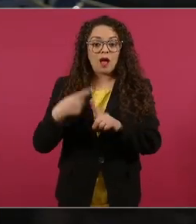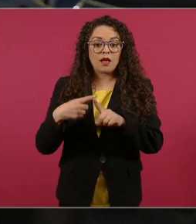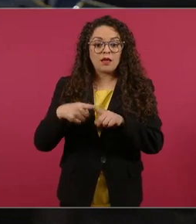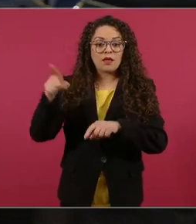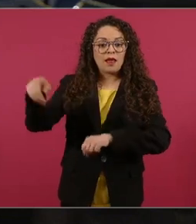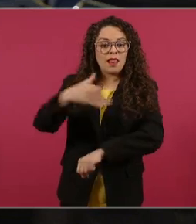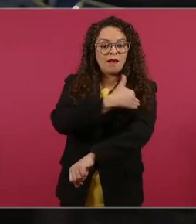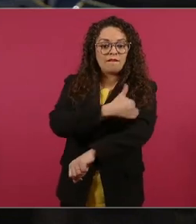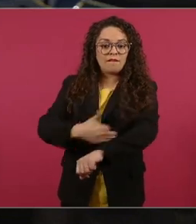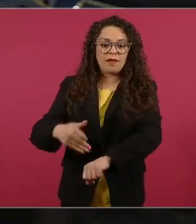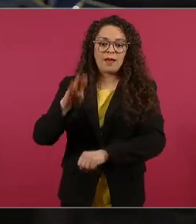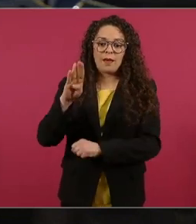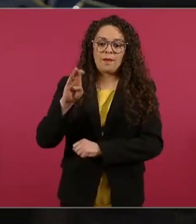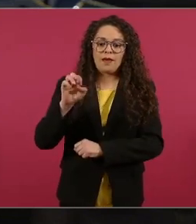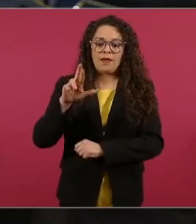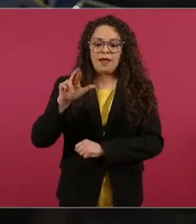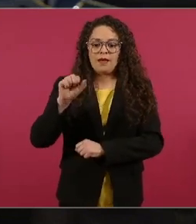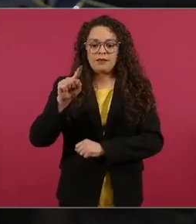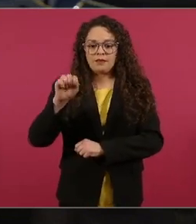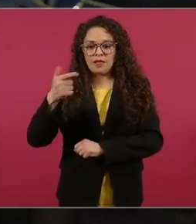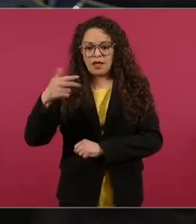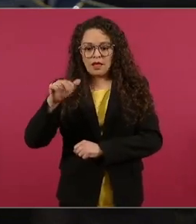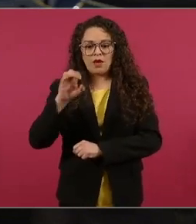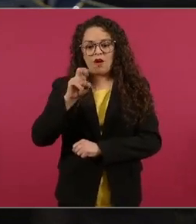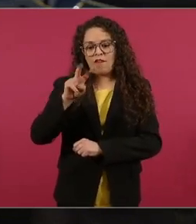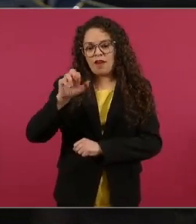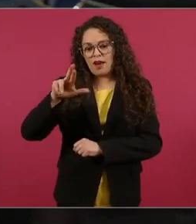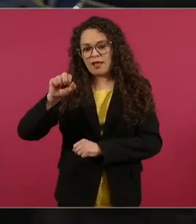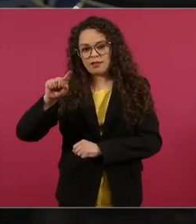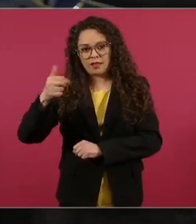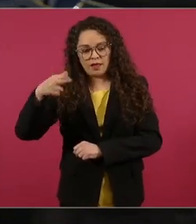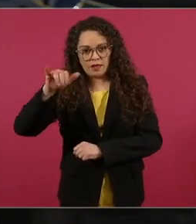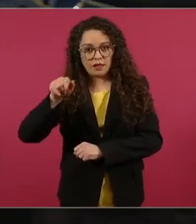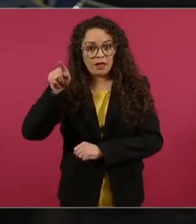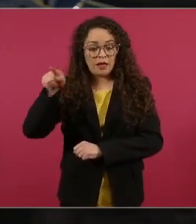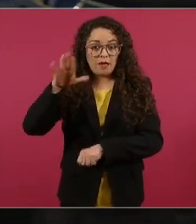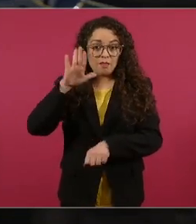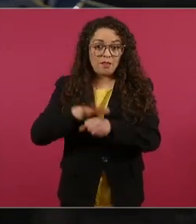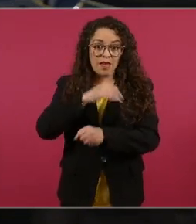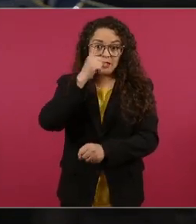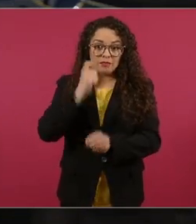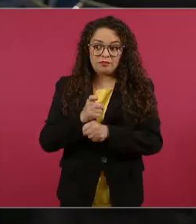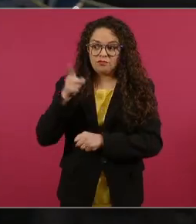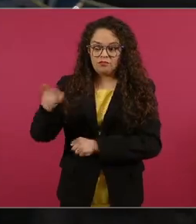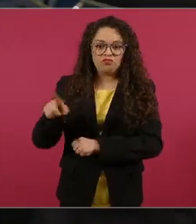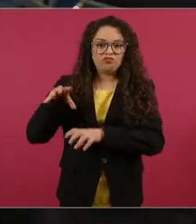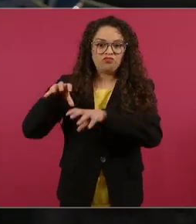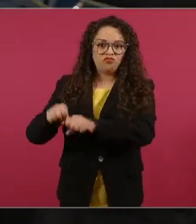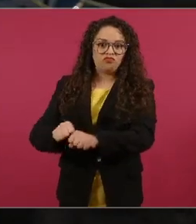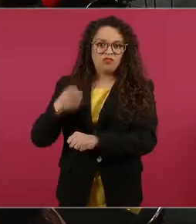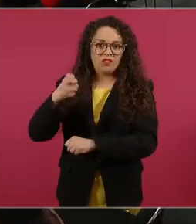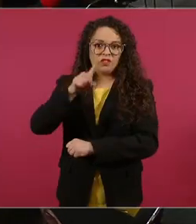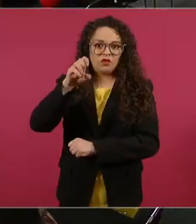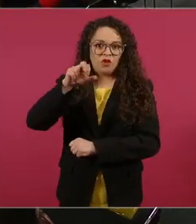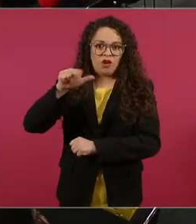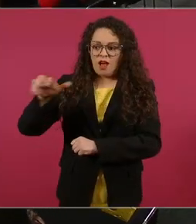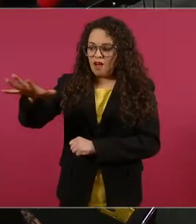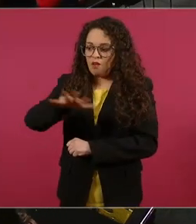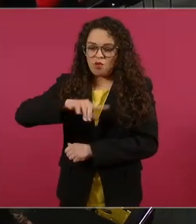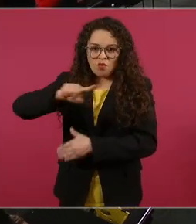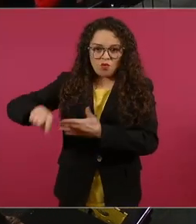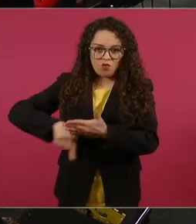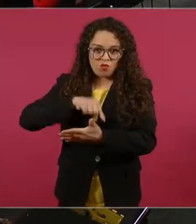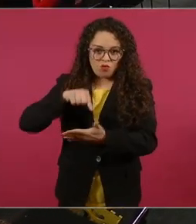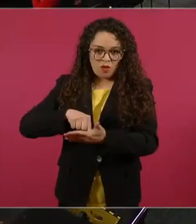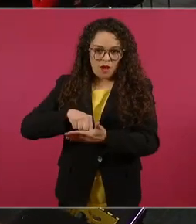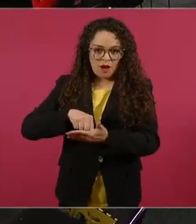Verástegui. Para resumidas cuentas, la familia Verástegui han sido los caciques de esta zona de Jicotencat. Actualmente, uno de ellos, Vicente